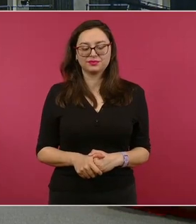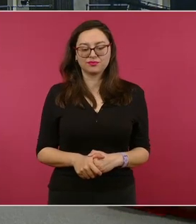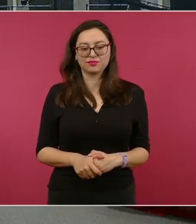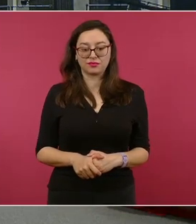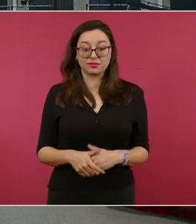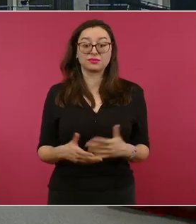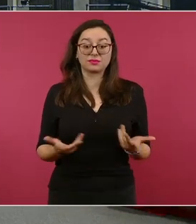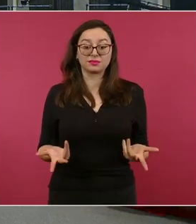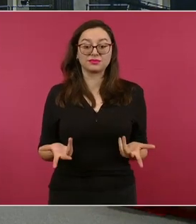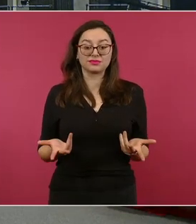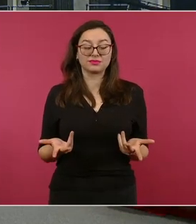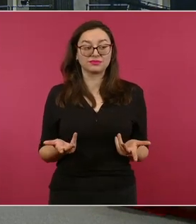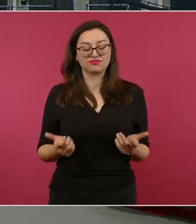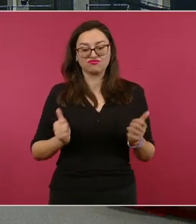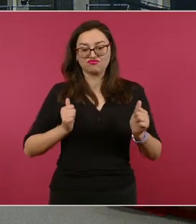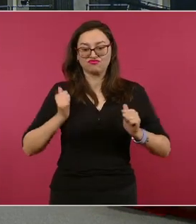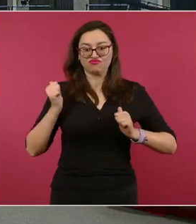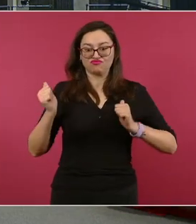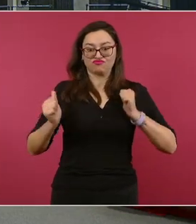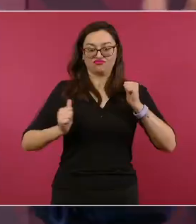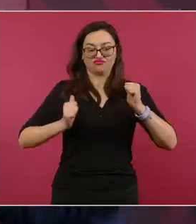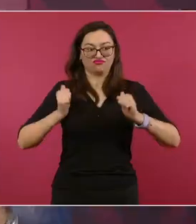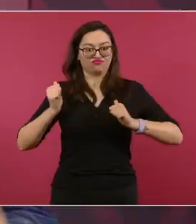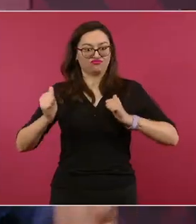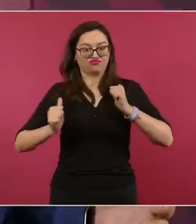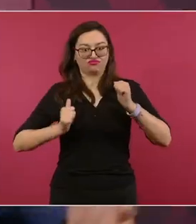Pues se aprovechan, ¿no? Ahí van.